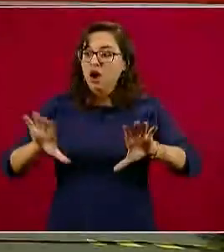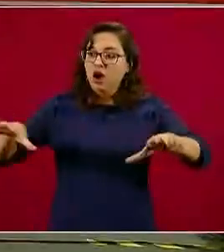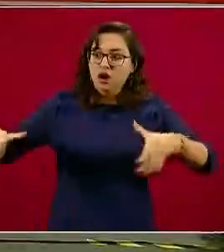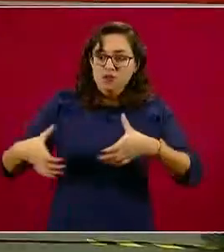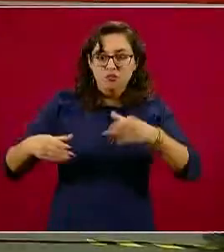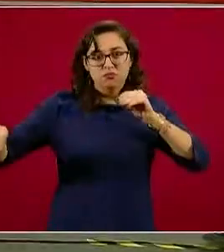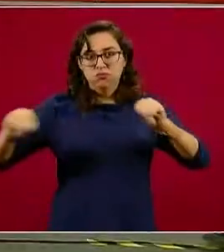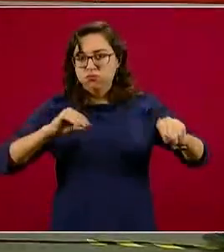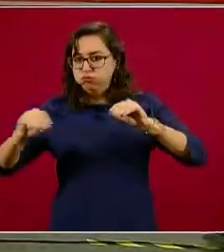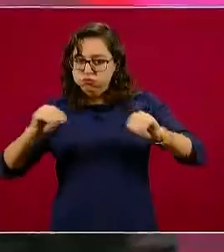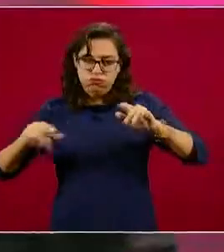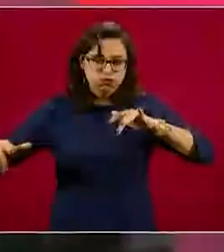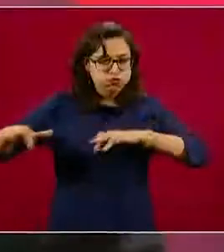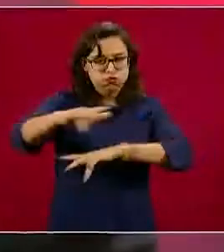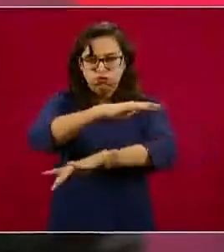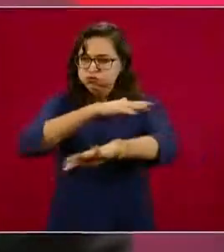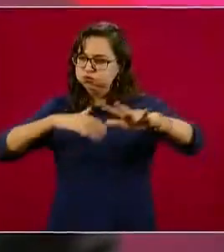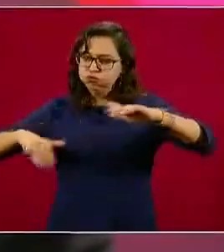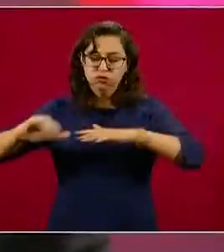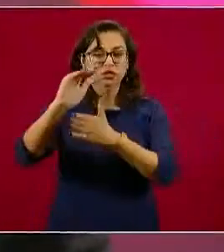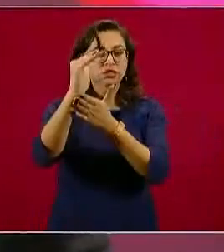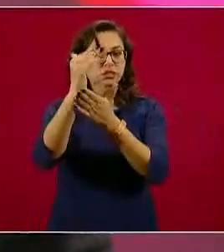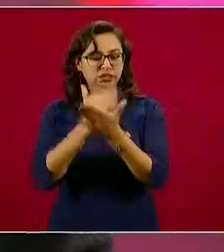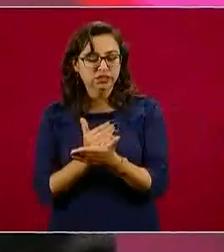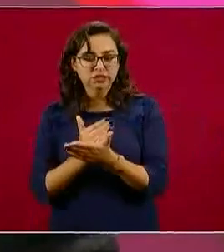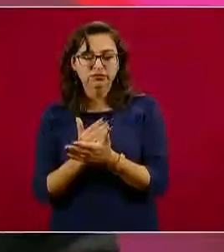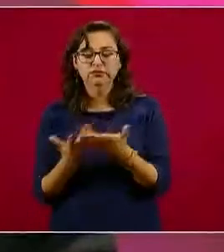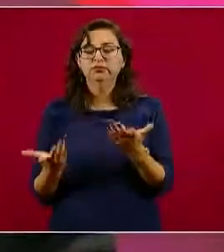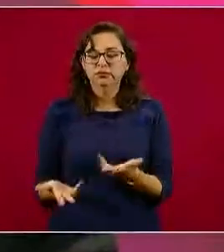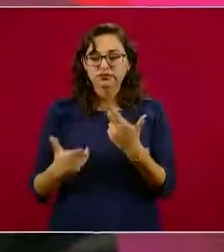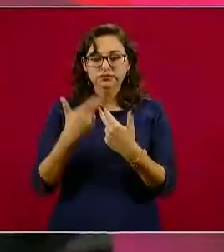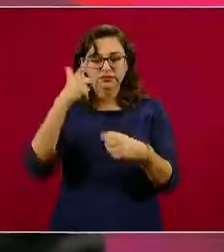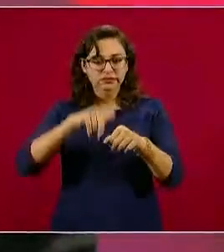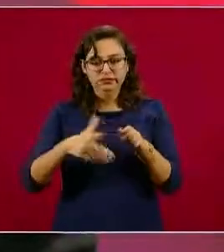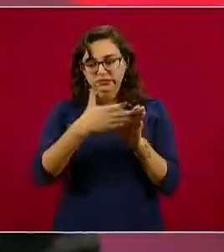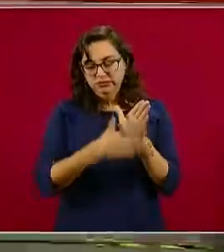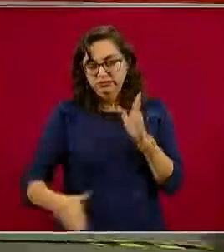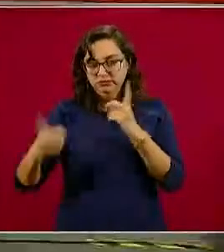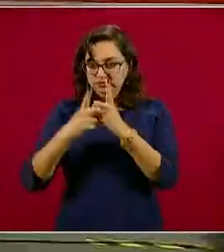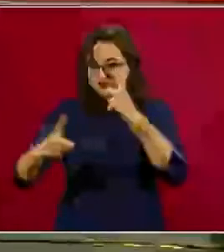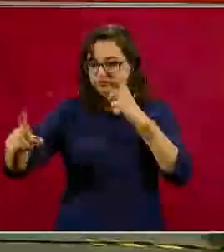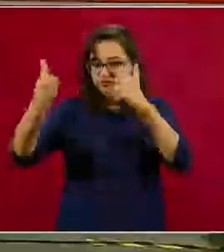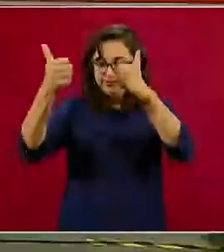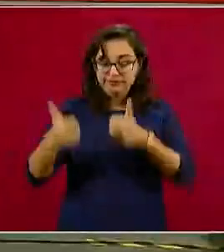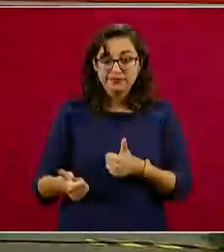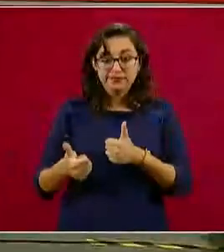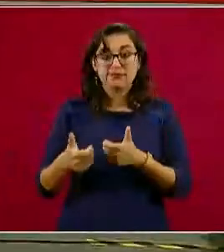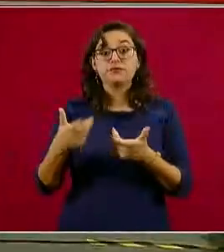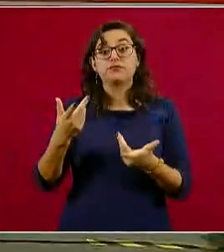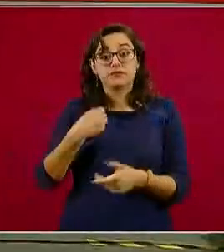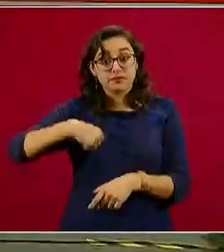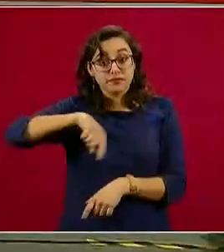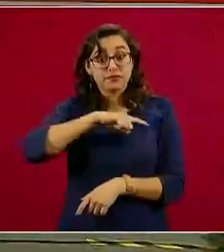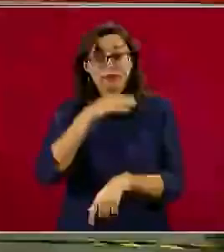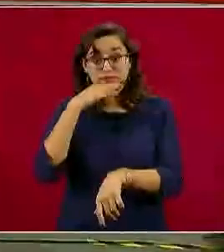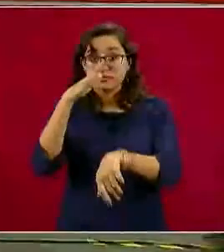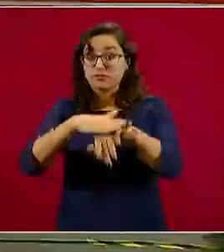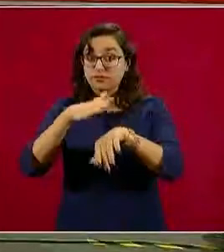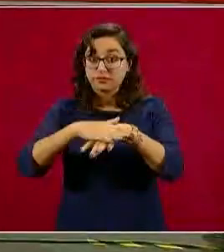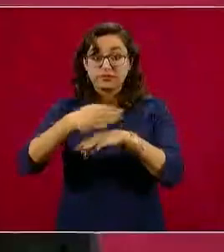que son medidas masivas. En México la conocimos como Jornada Nacional de Sana Distancia, y les recordamos a todas y